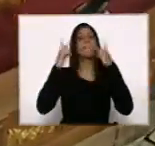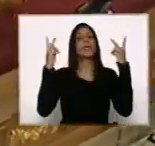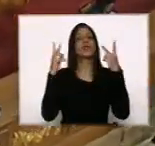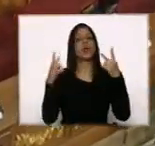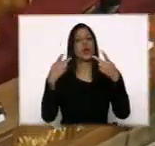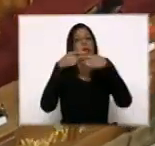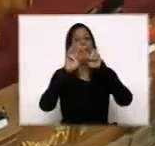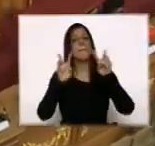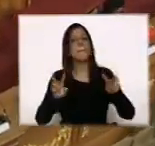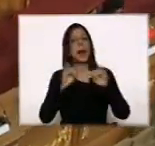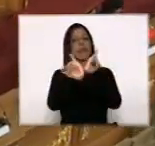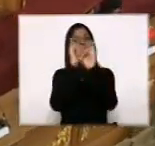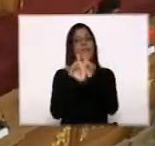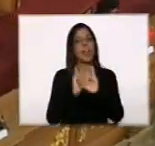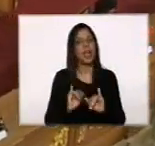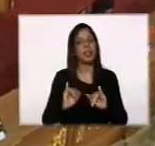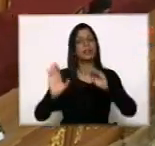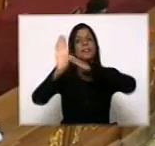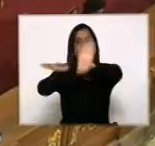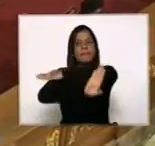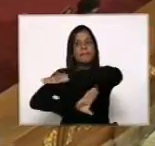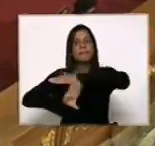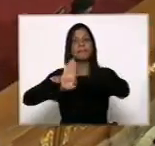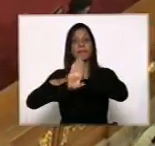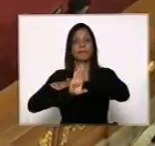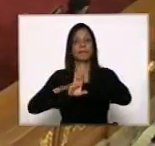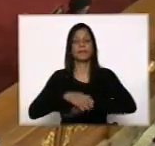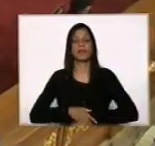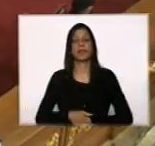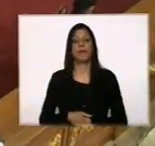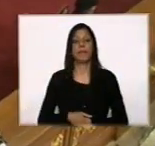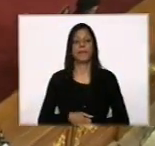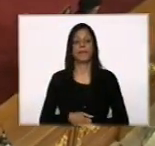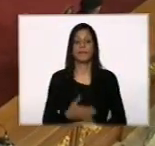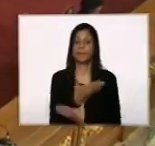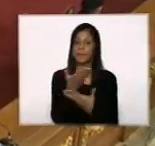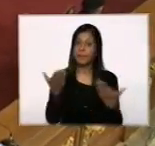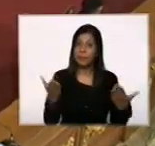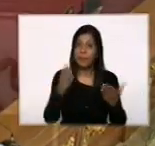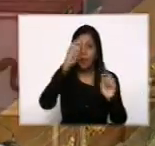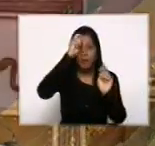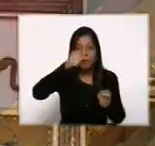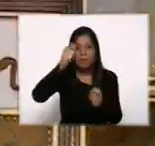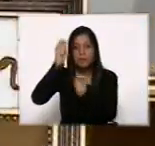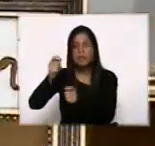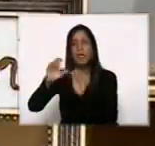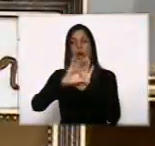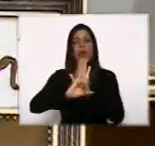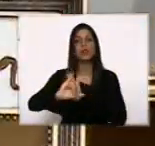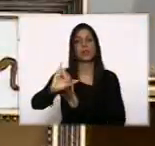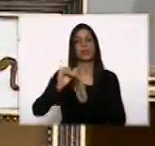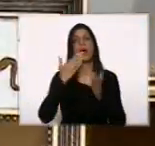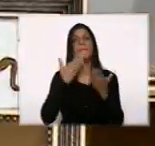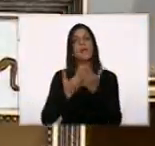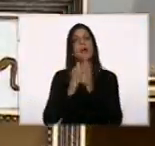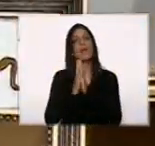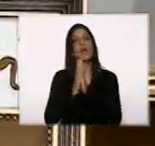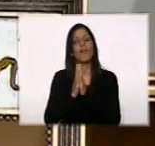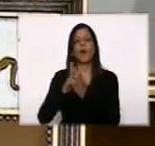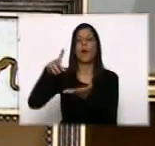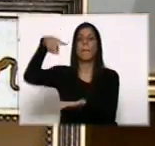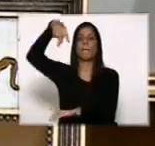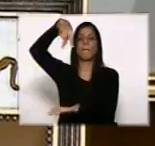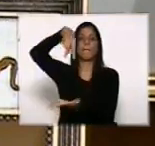paz, la felicidad a Venezuela. Así que, distinguidos y distinguidas constituyentes, yo les voy a pedir que se pongan de